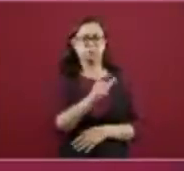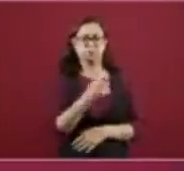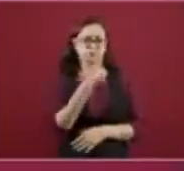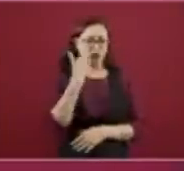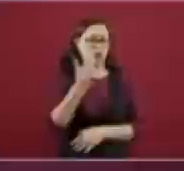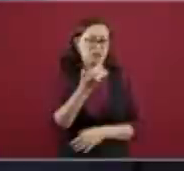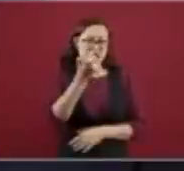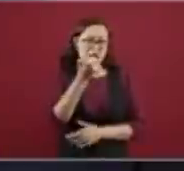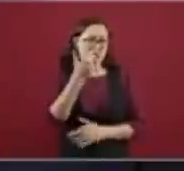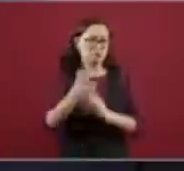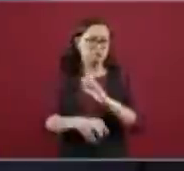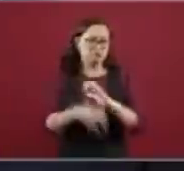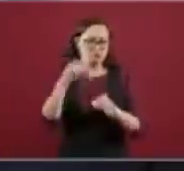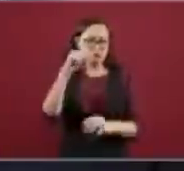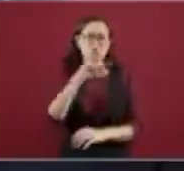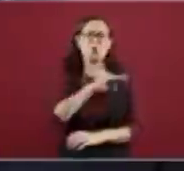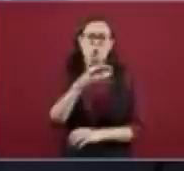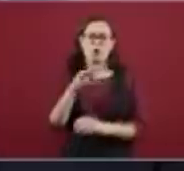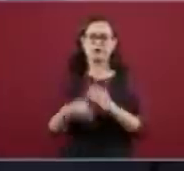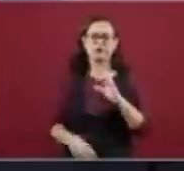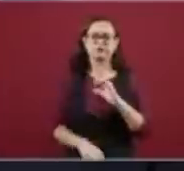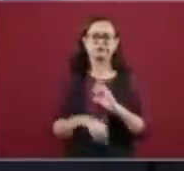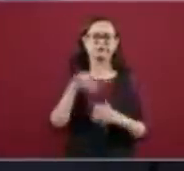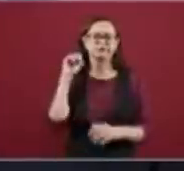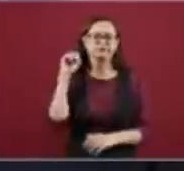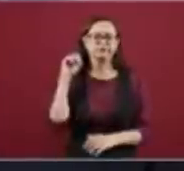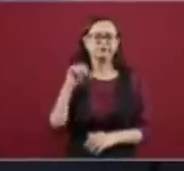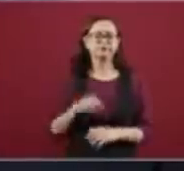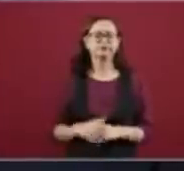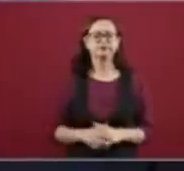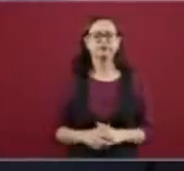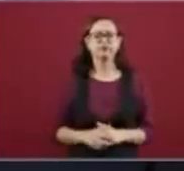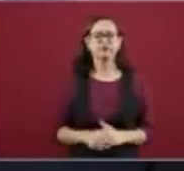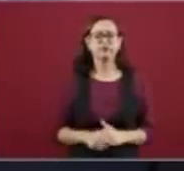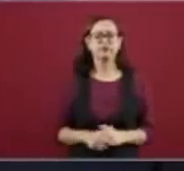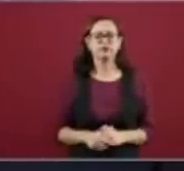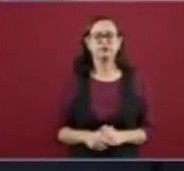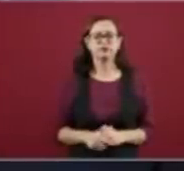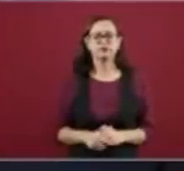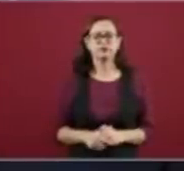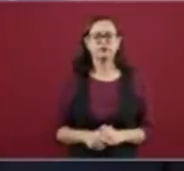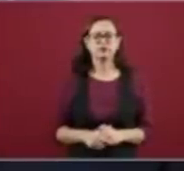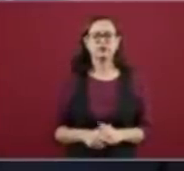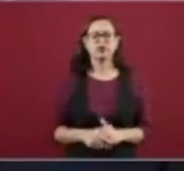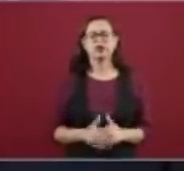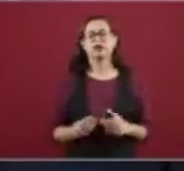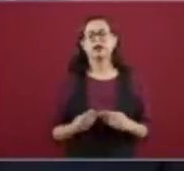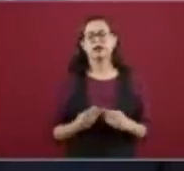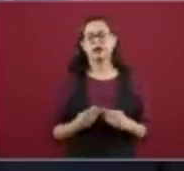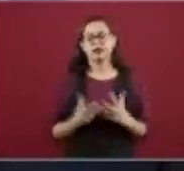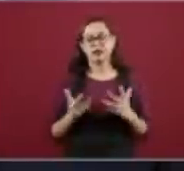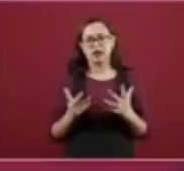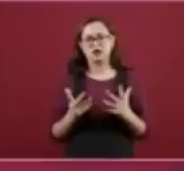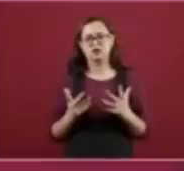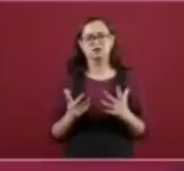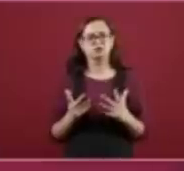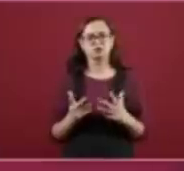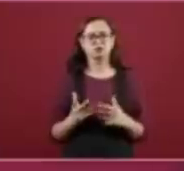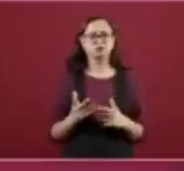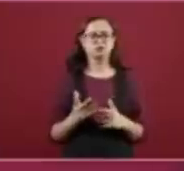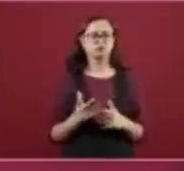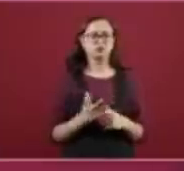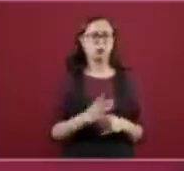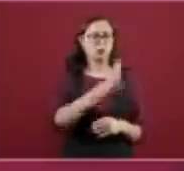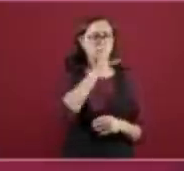dinero el adulto mayor. Desde luego, todo de manera directa.